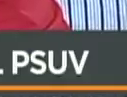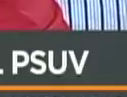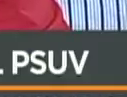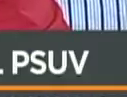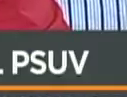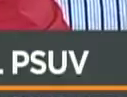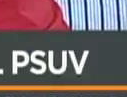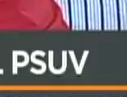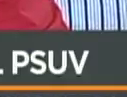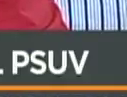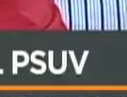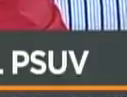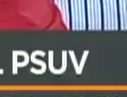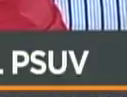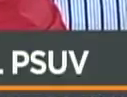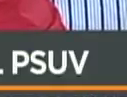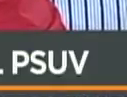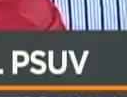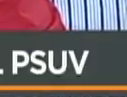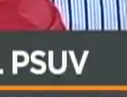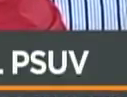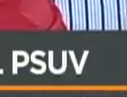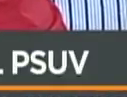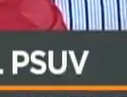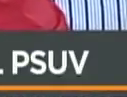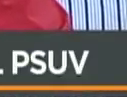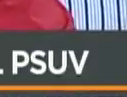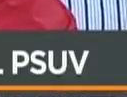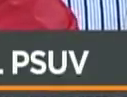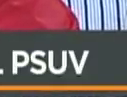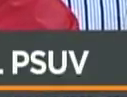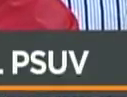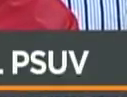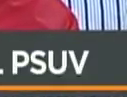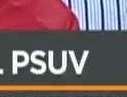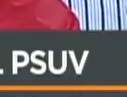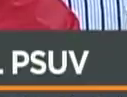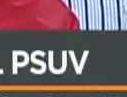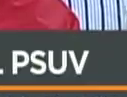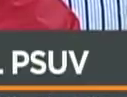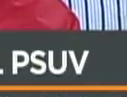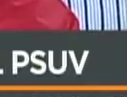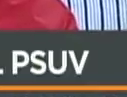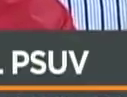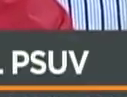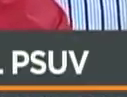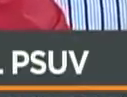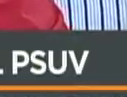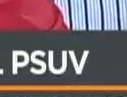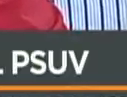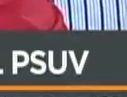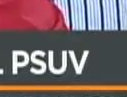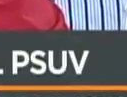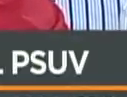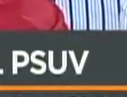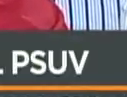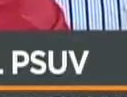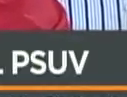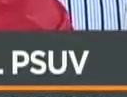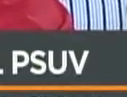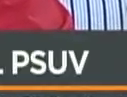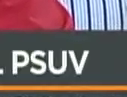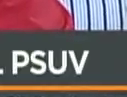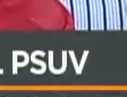con una declaración sin haber dado los resultados electorales, sabiéndose perdedor. Hay que tener hidalguía para la